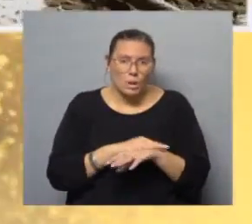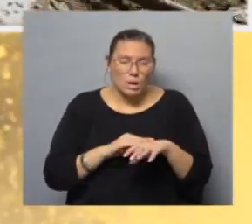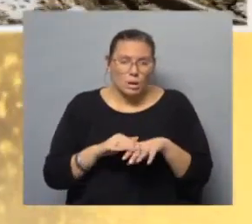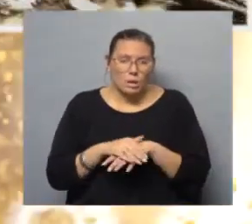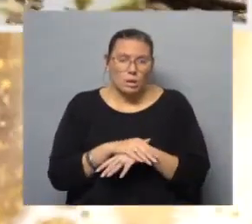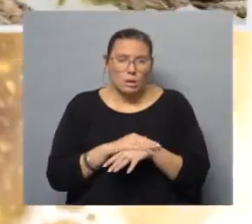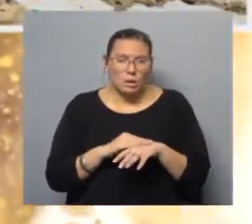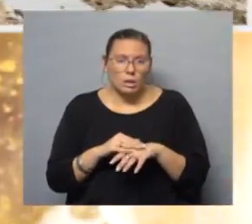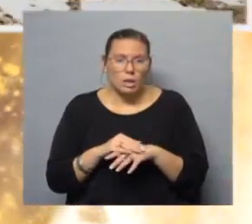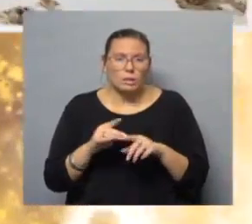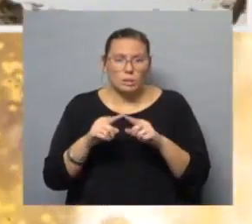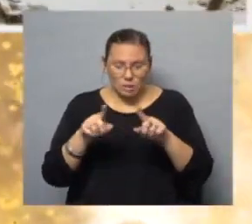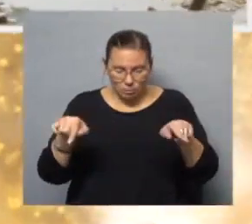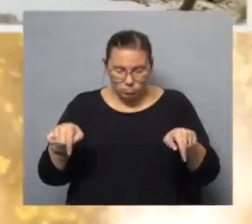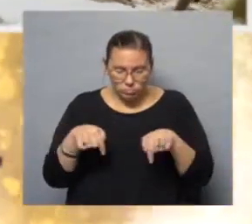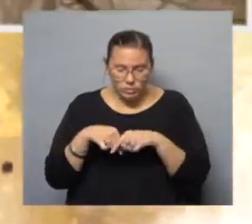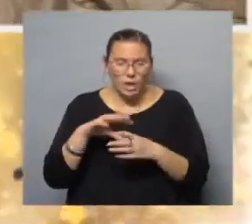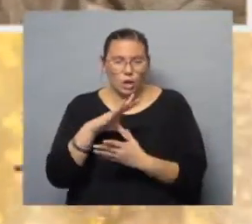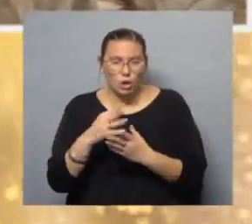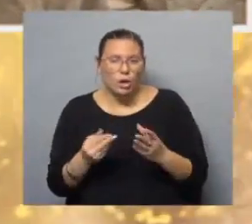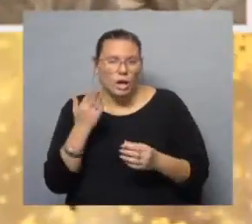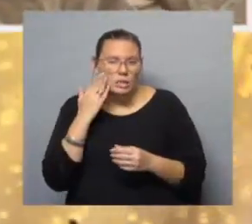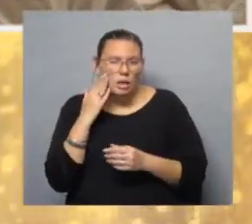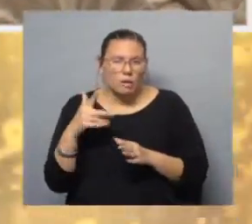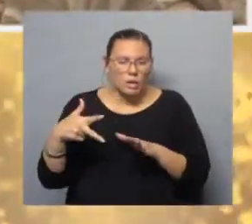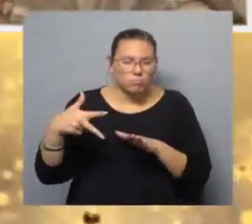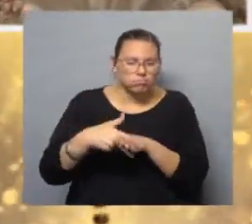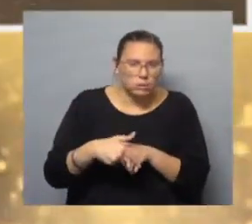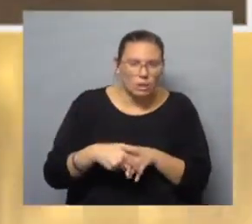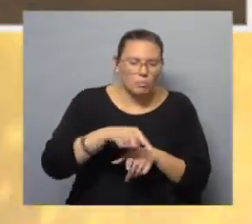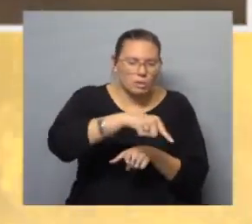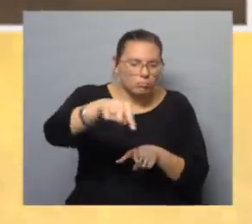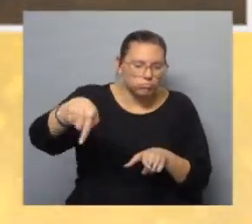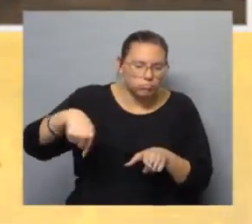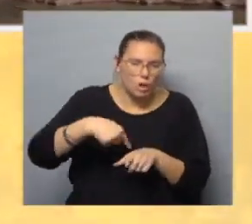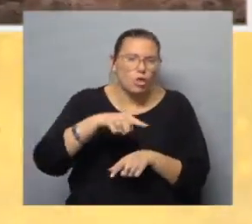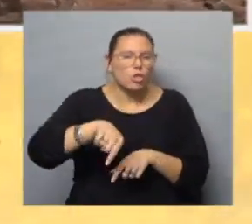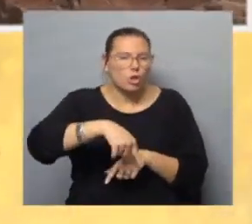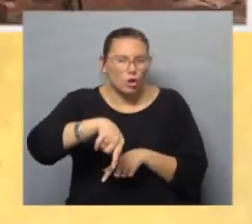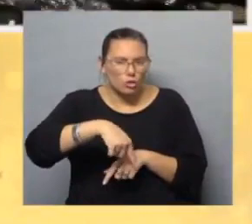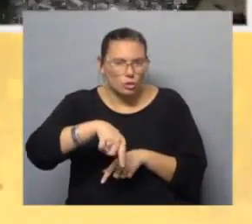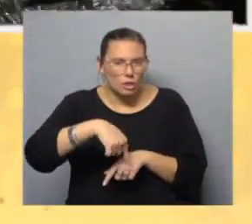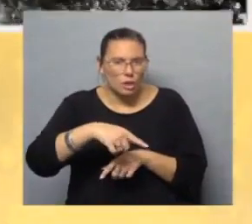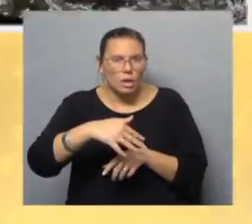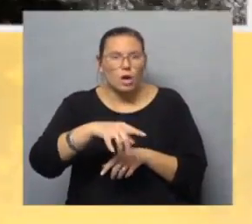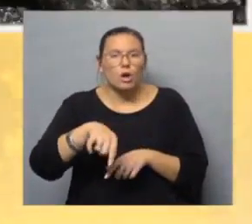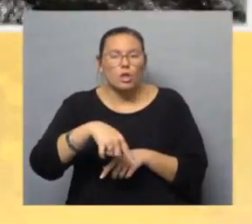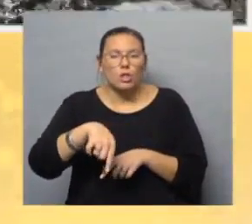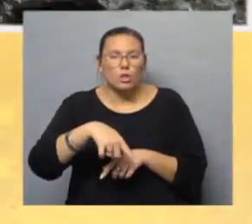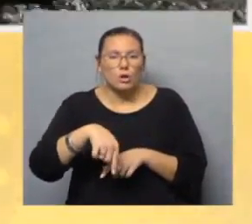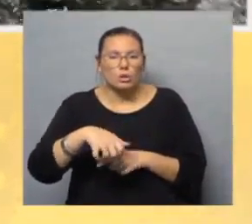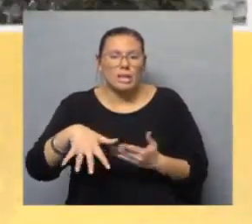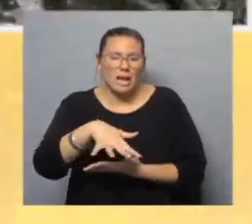ya sea de cartografía geológica para saber bien delimitar esos acuíferos, delimitar dónde están sus